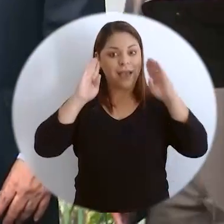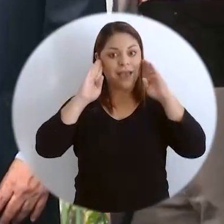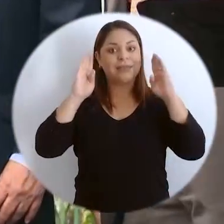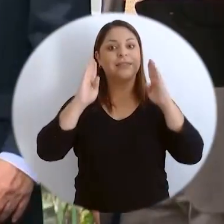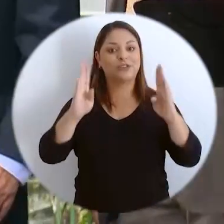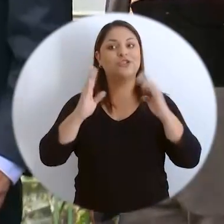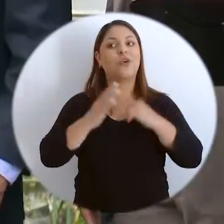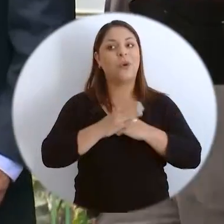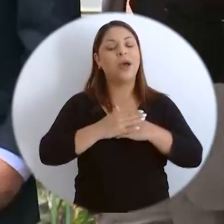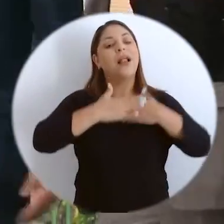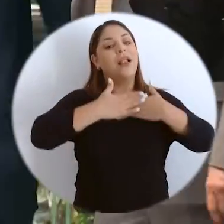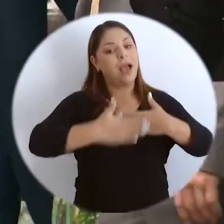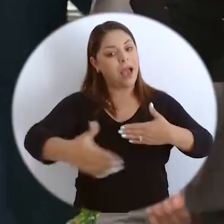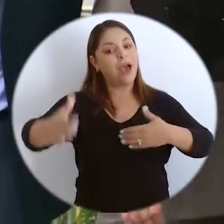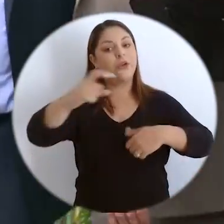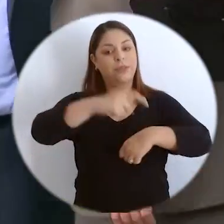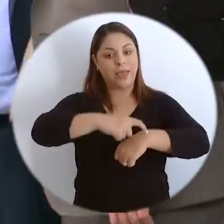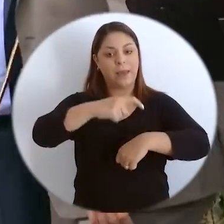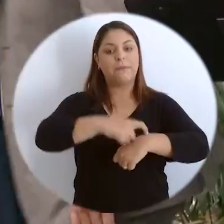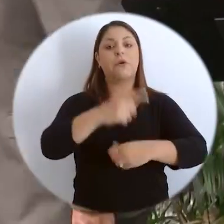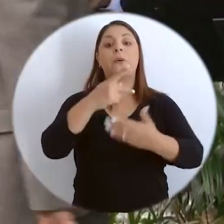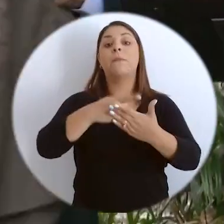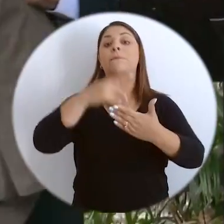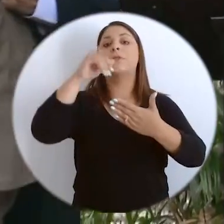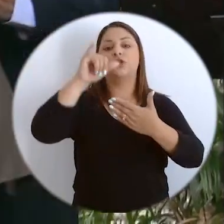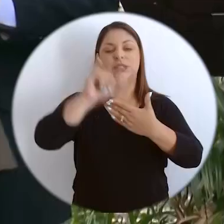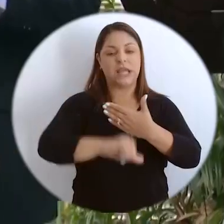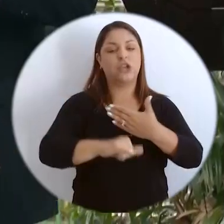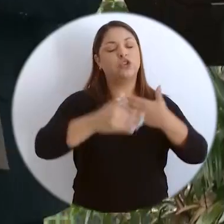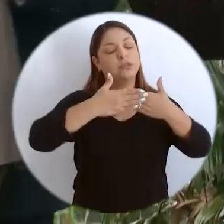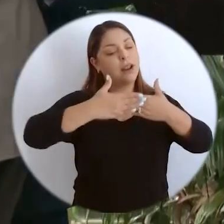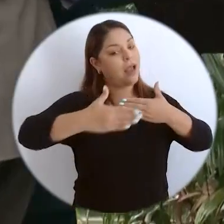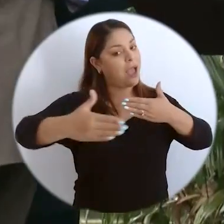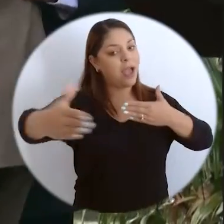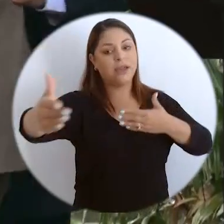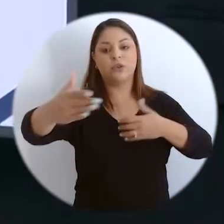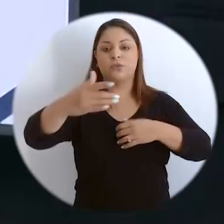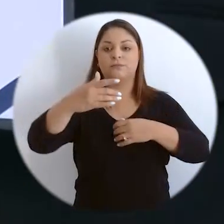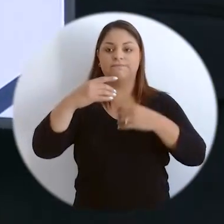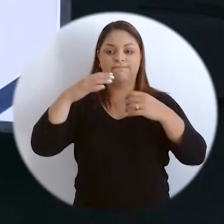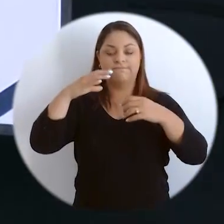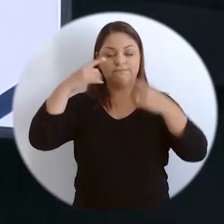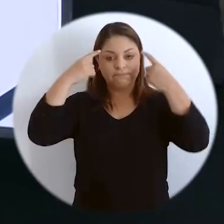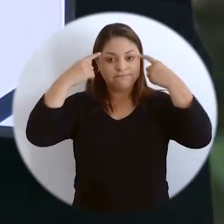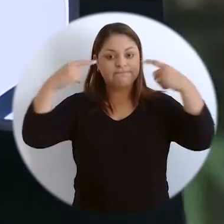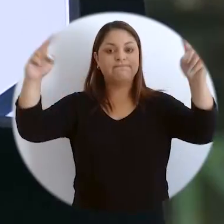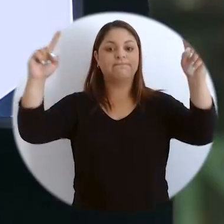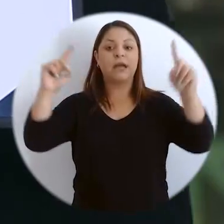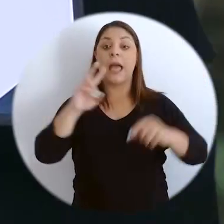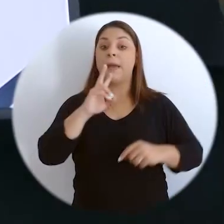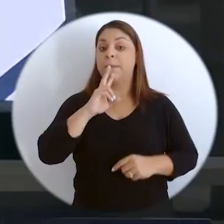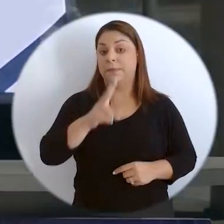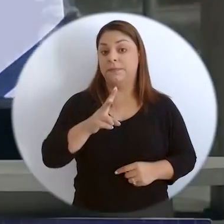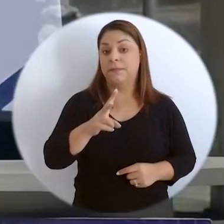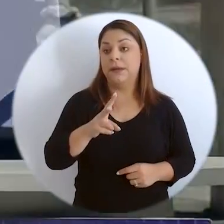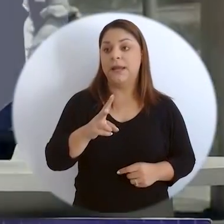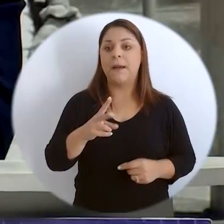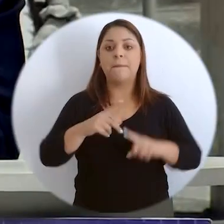tiempo, proyectos de largo alcance, pero en lo que tiene que ver con la